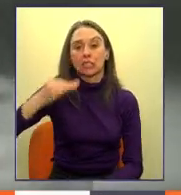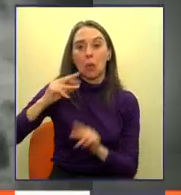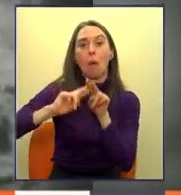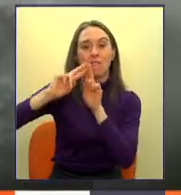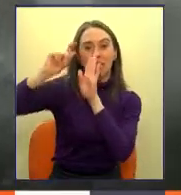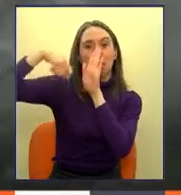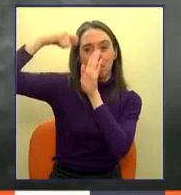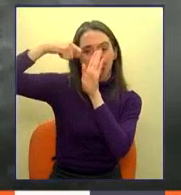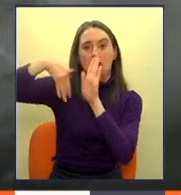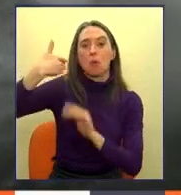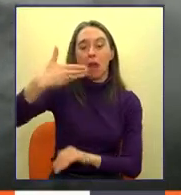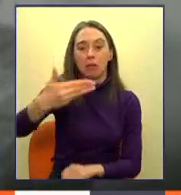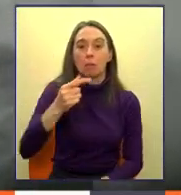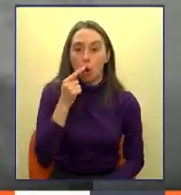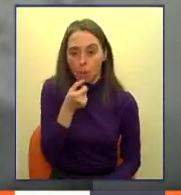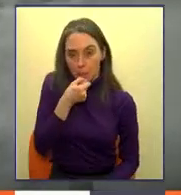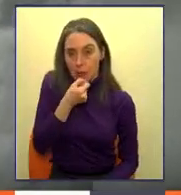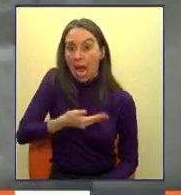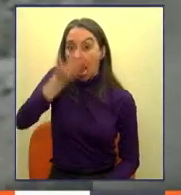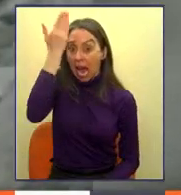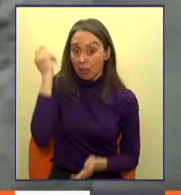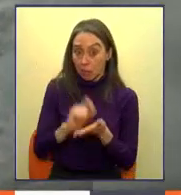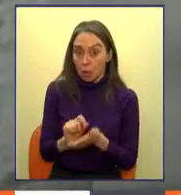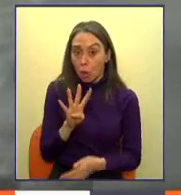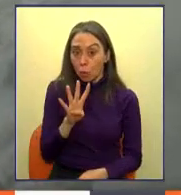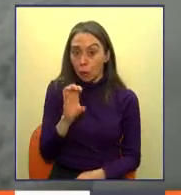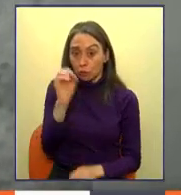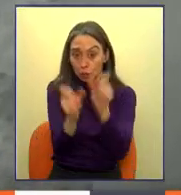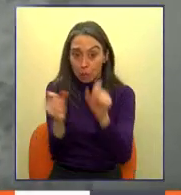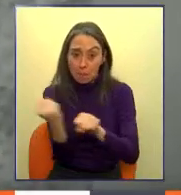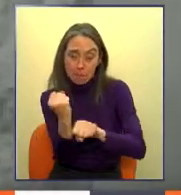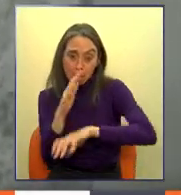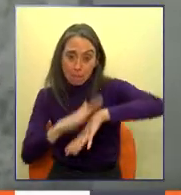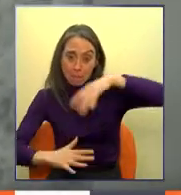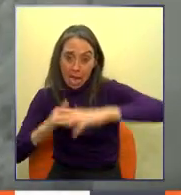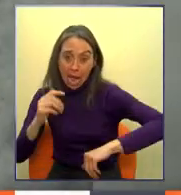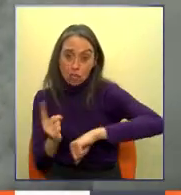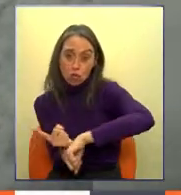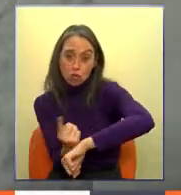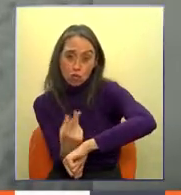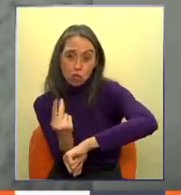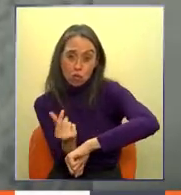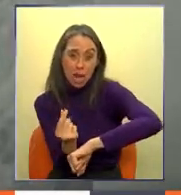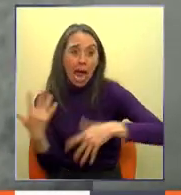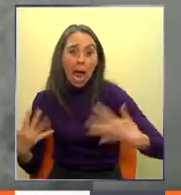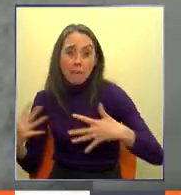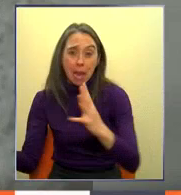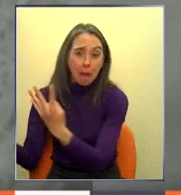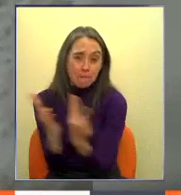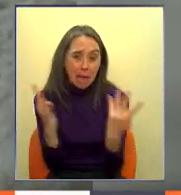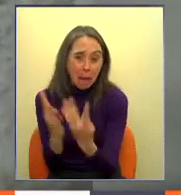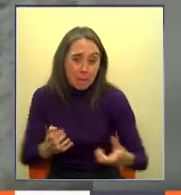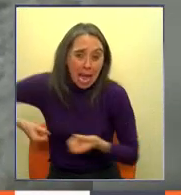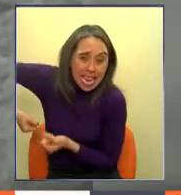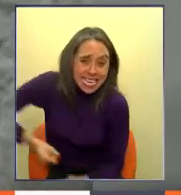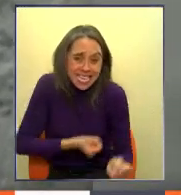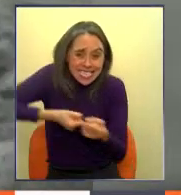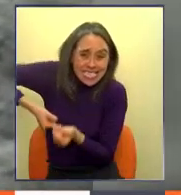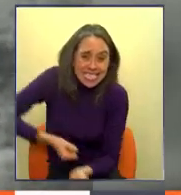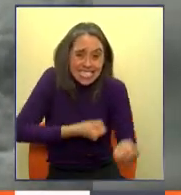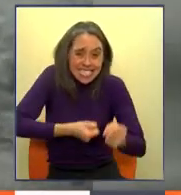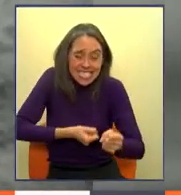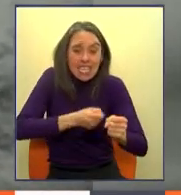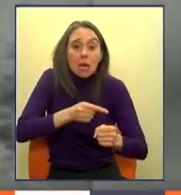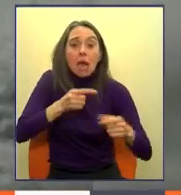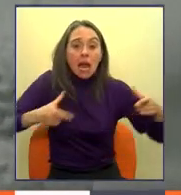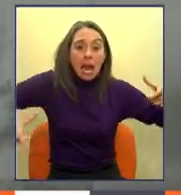cinematográfica. 450 obreros, con ritmo isócrono y siempre en aumento, debían excavar los canales en el